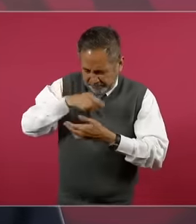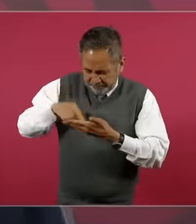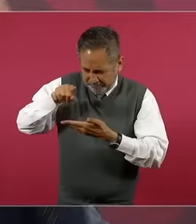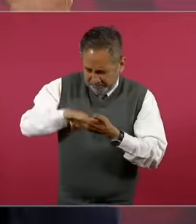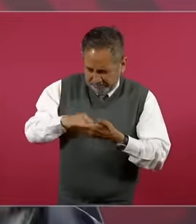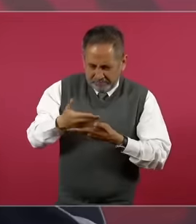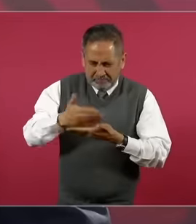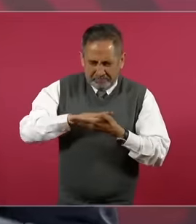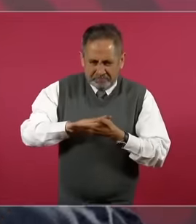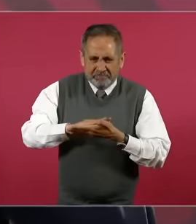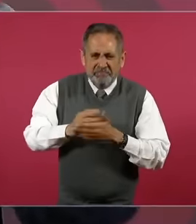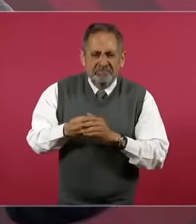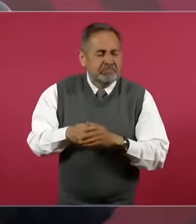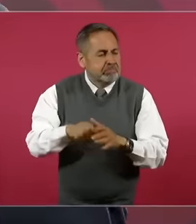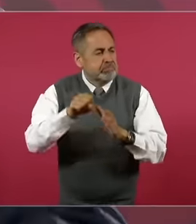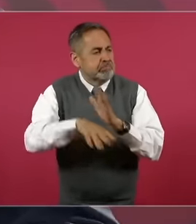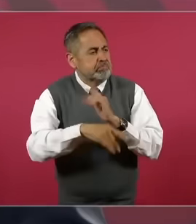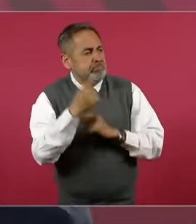a